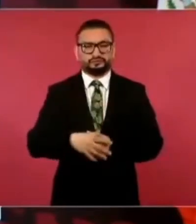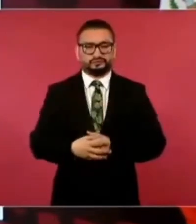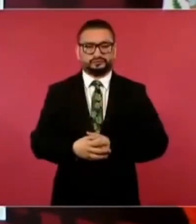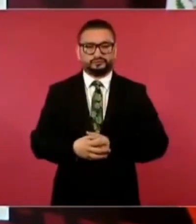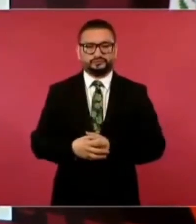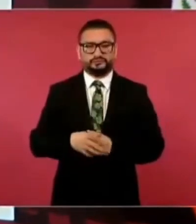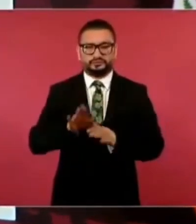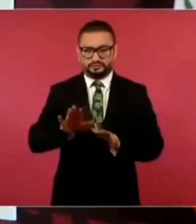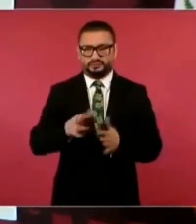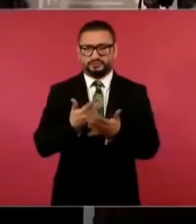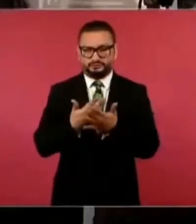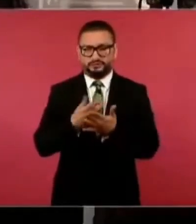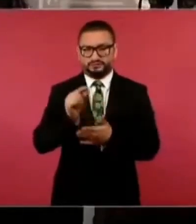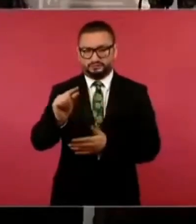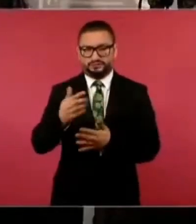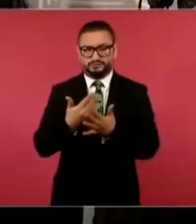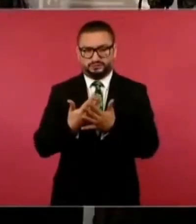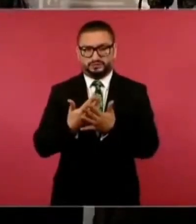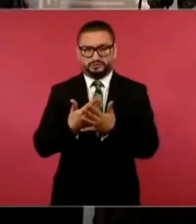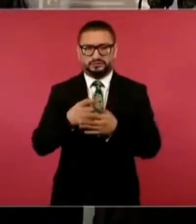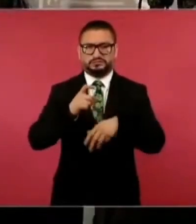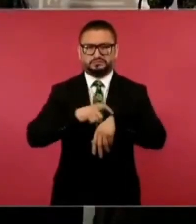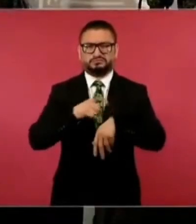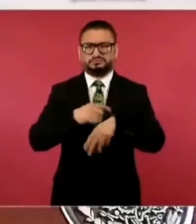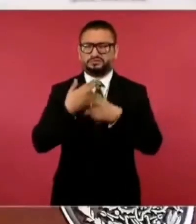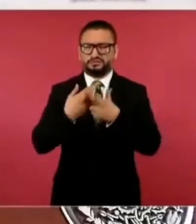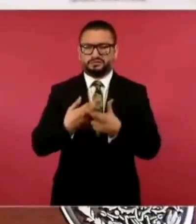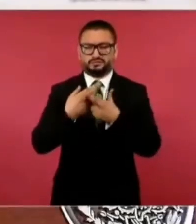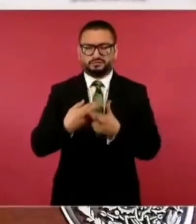esperas un momentito, tenemos tiempo.